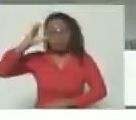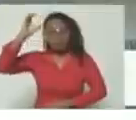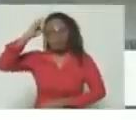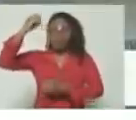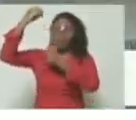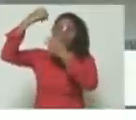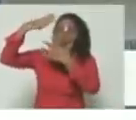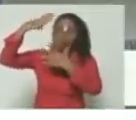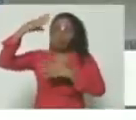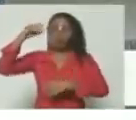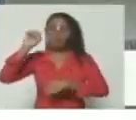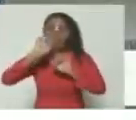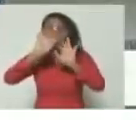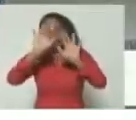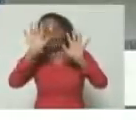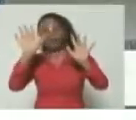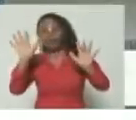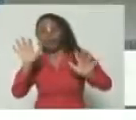con brillo.